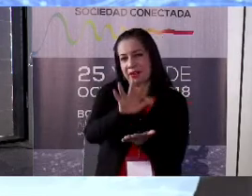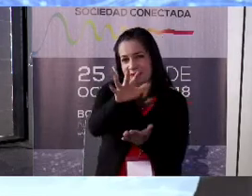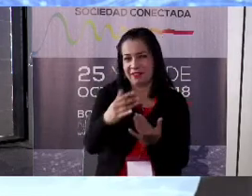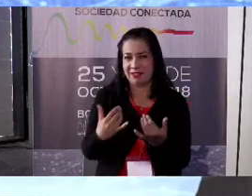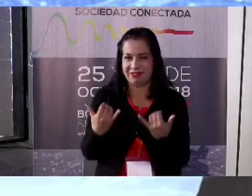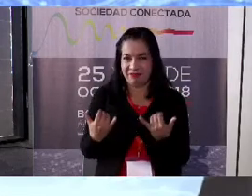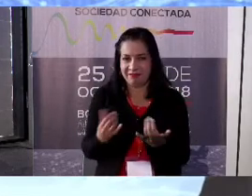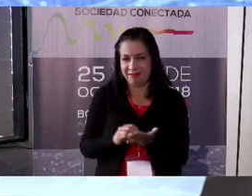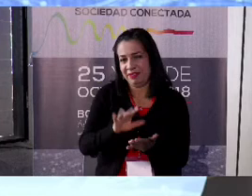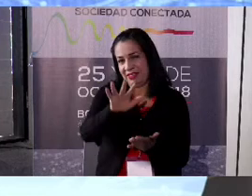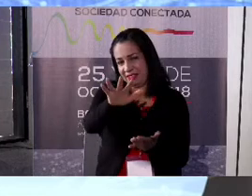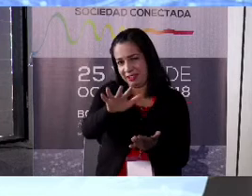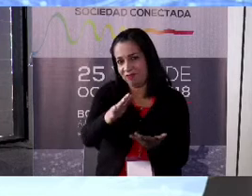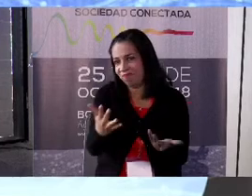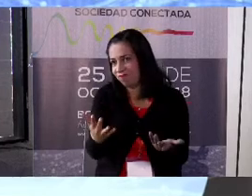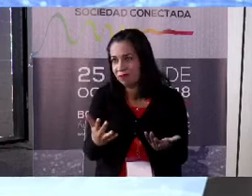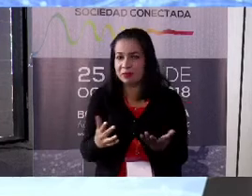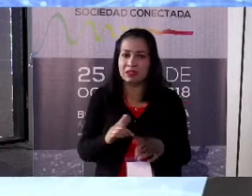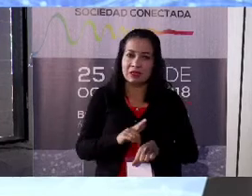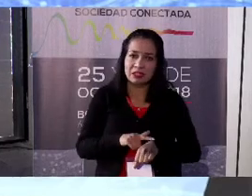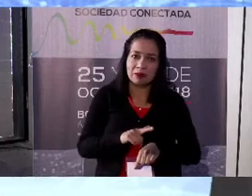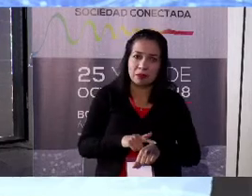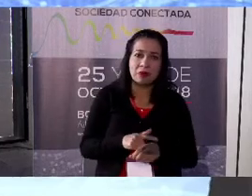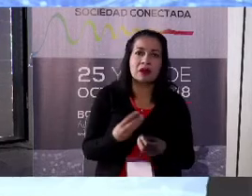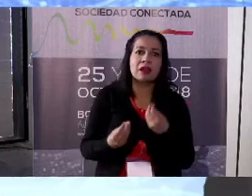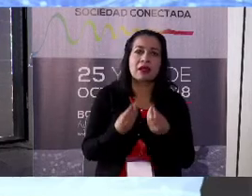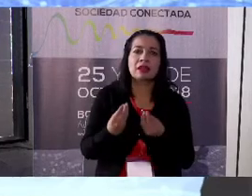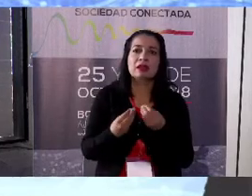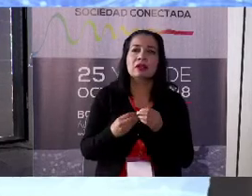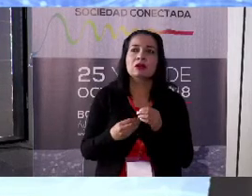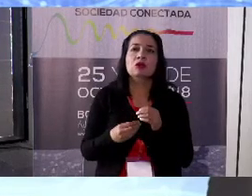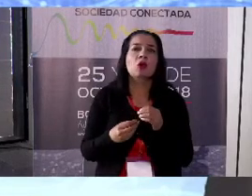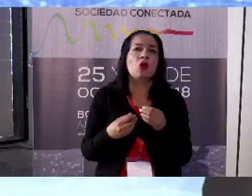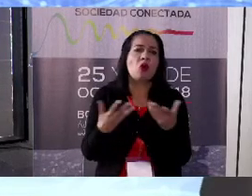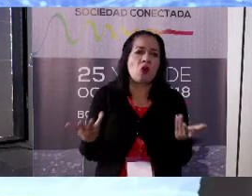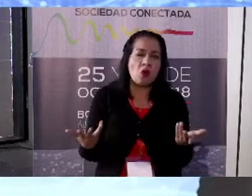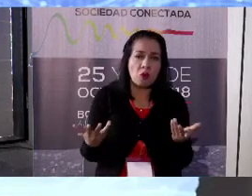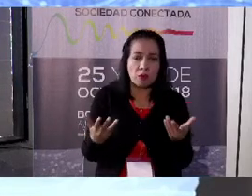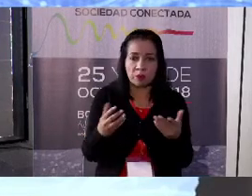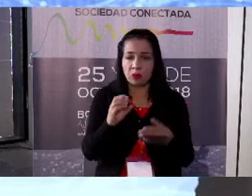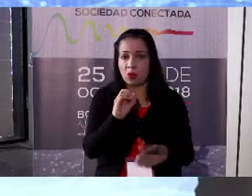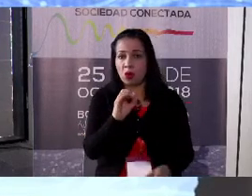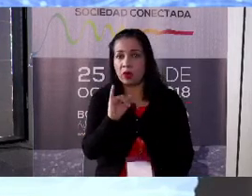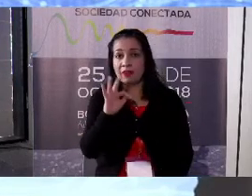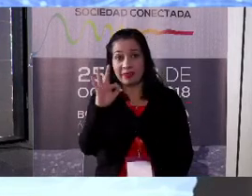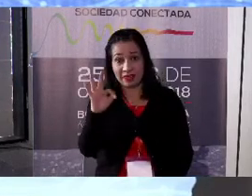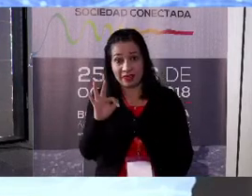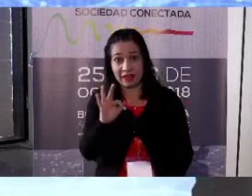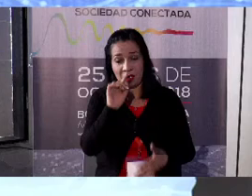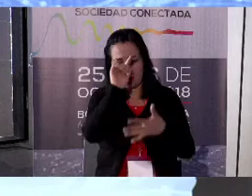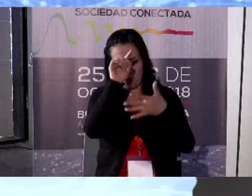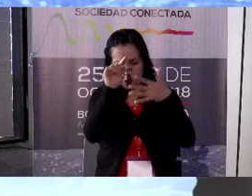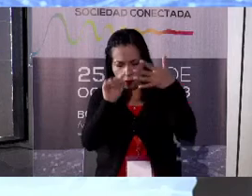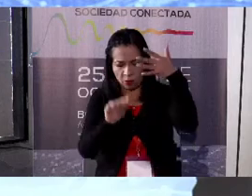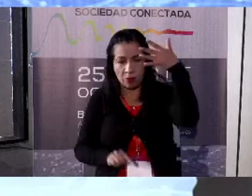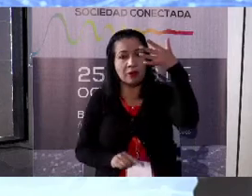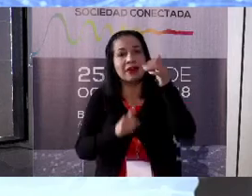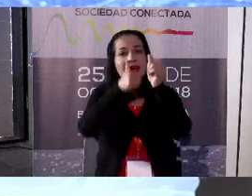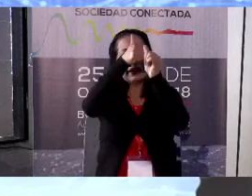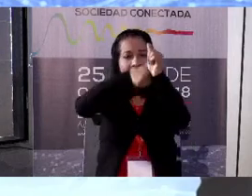presentarles e el En qué aspecto está trabajando la uit en cada uno de los objetivos sin